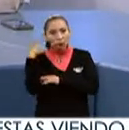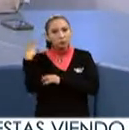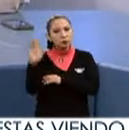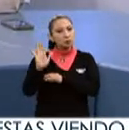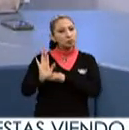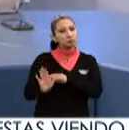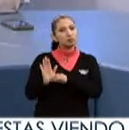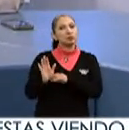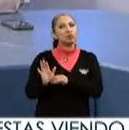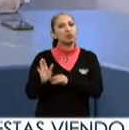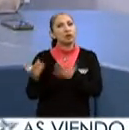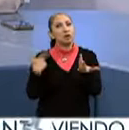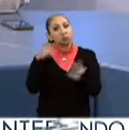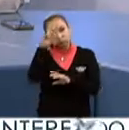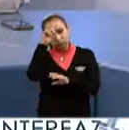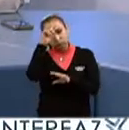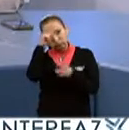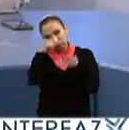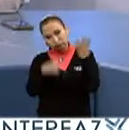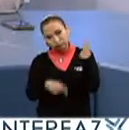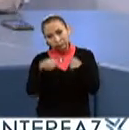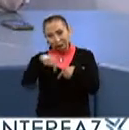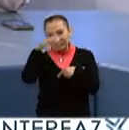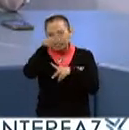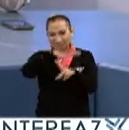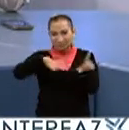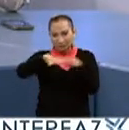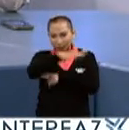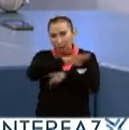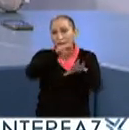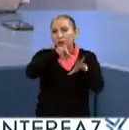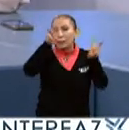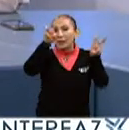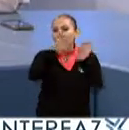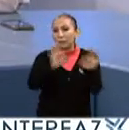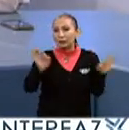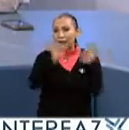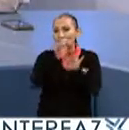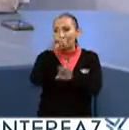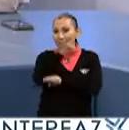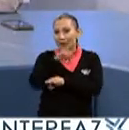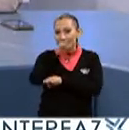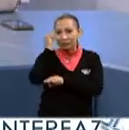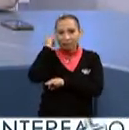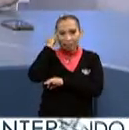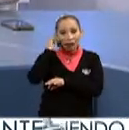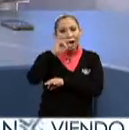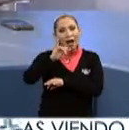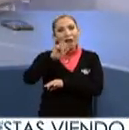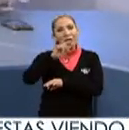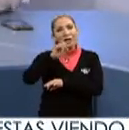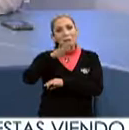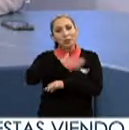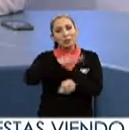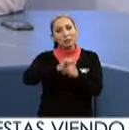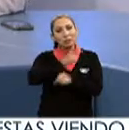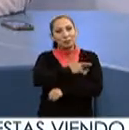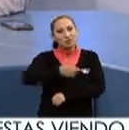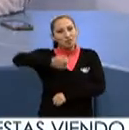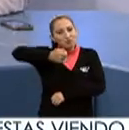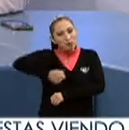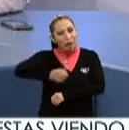su recomendación precisamente en ese contexto sobre la importancia de las lenguas indígenas. Javier, muy buenos días, es un